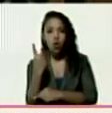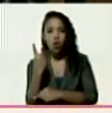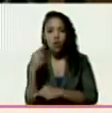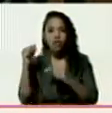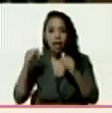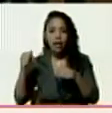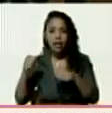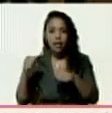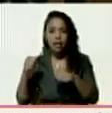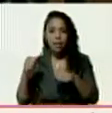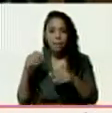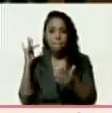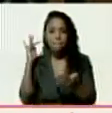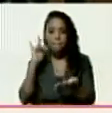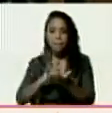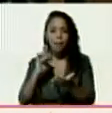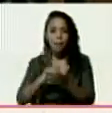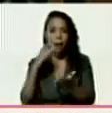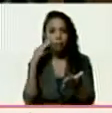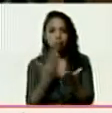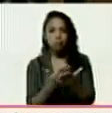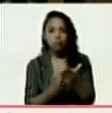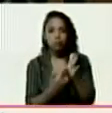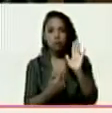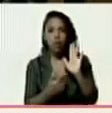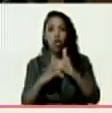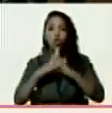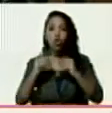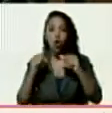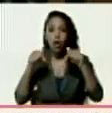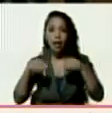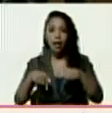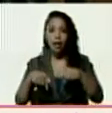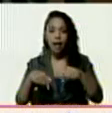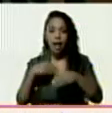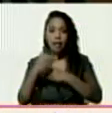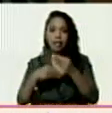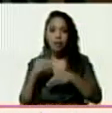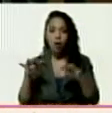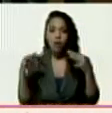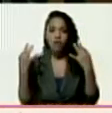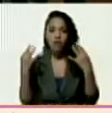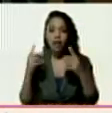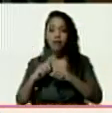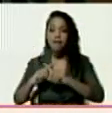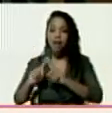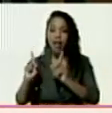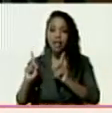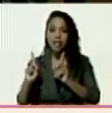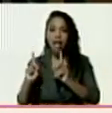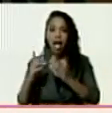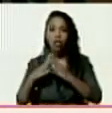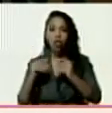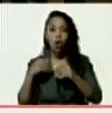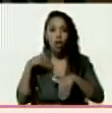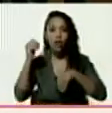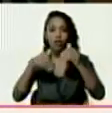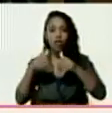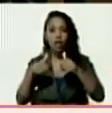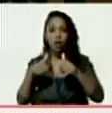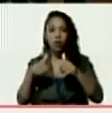presente, de los presentes. Todos los que estamos aquí conforman el quórum, que es distinto a todos los que votaron por nuestra